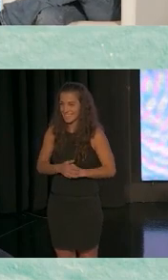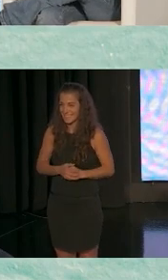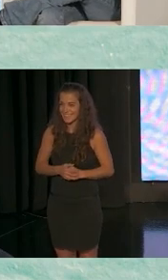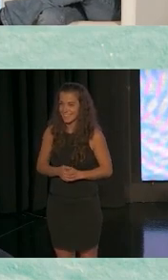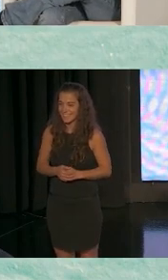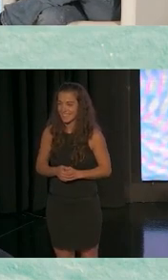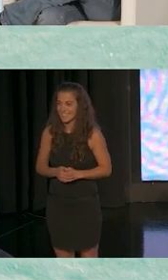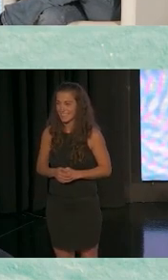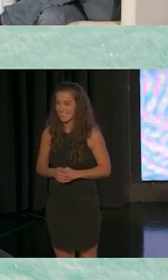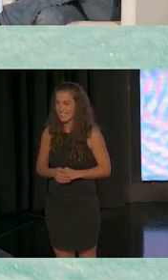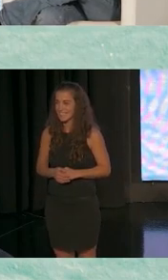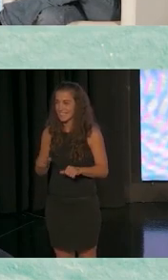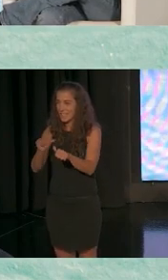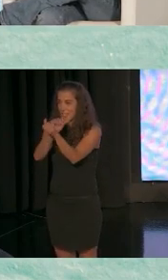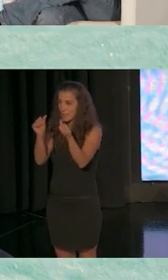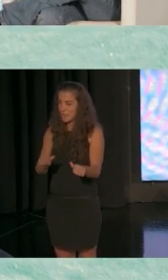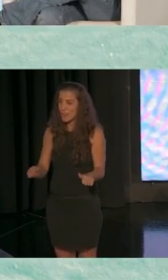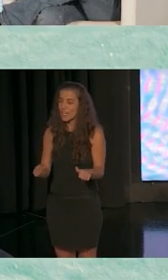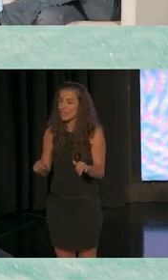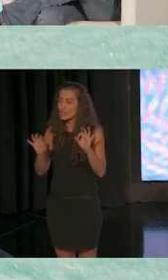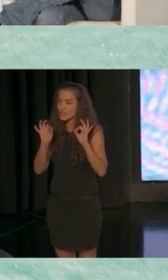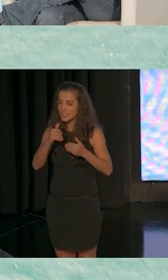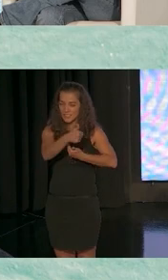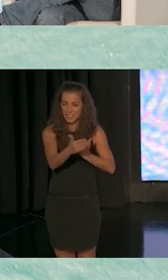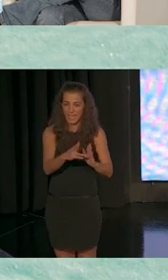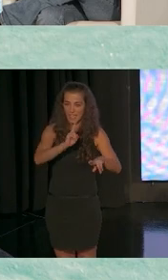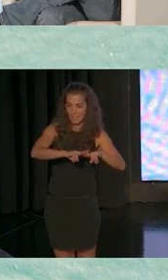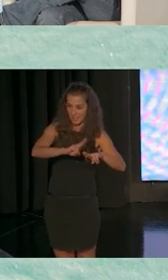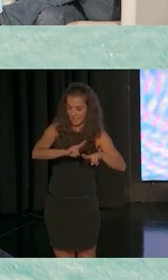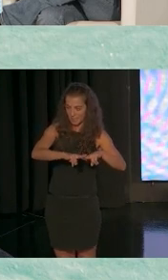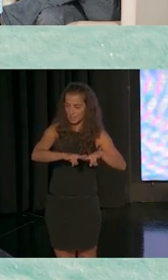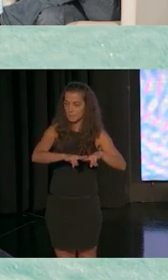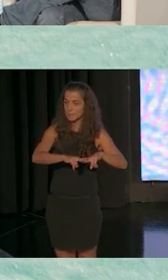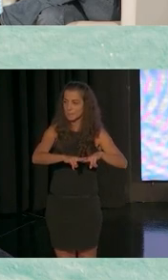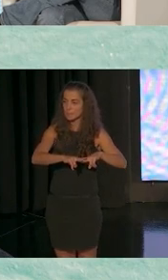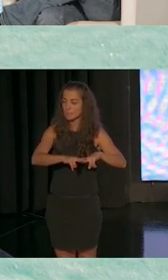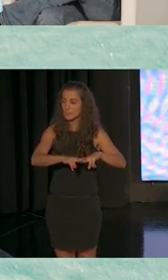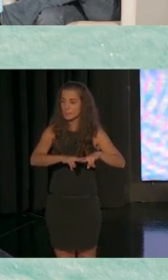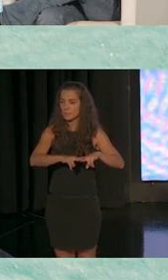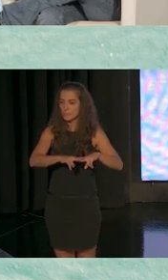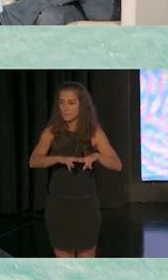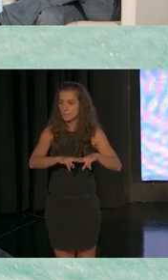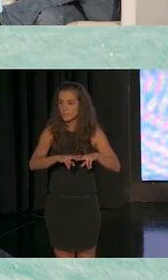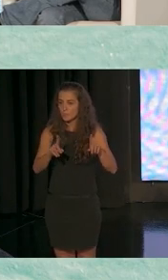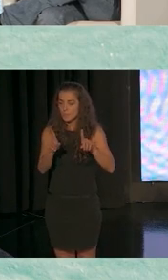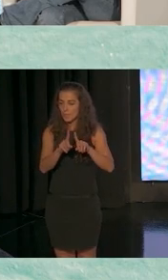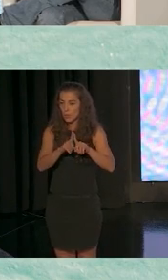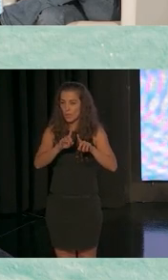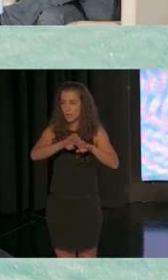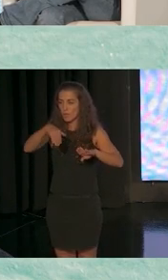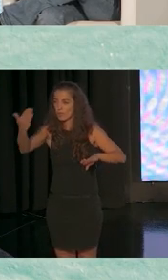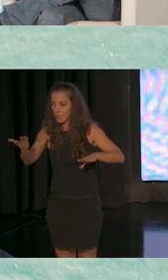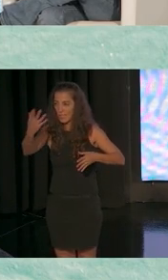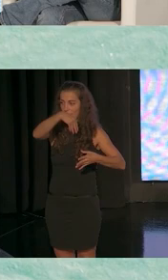eh los modelos los modelos de caja negra atienden eh Como inputs y outputs a las